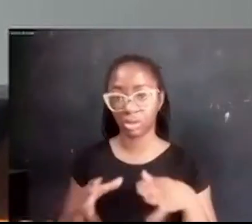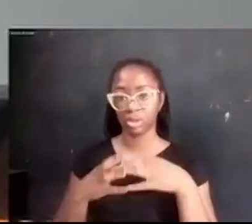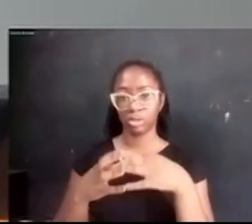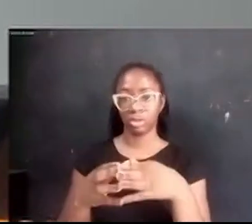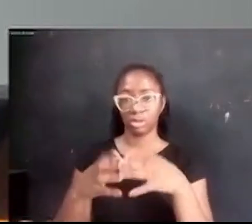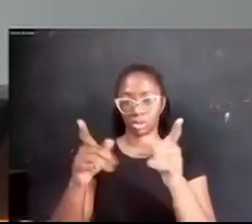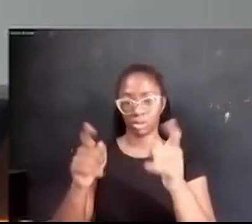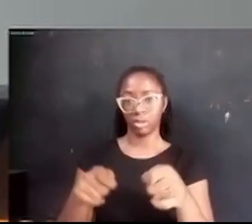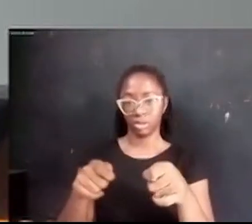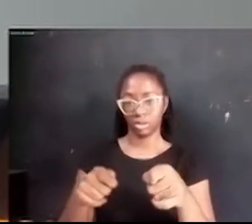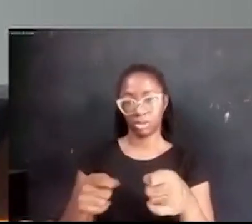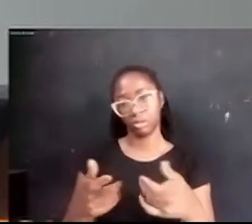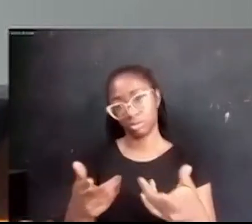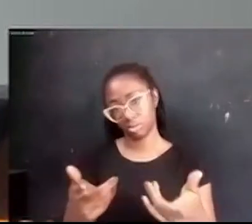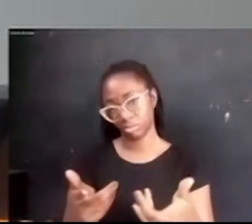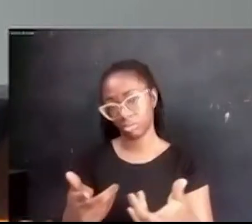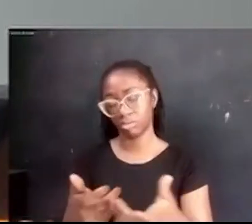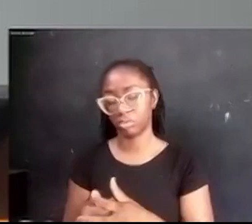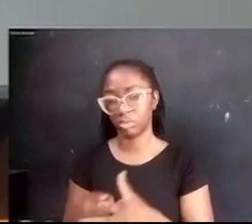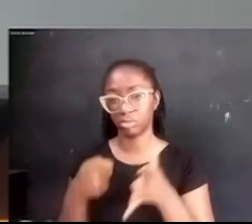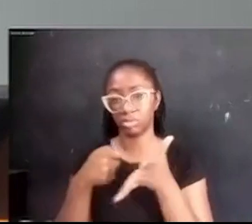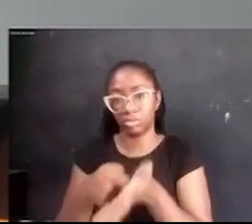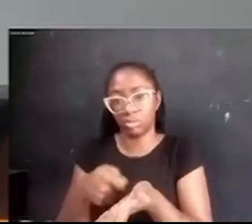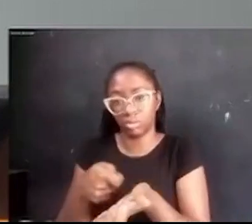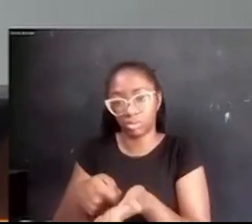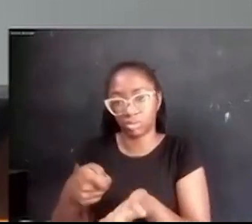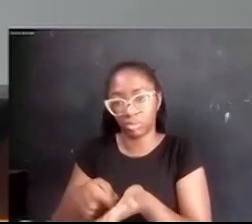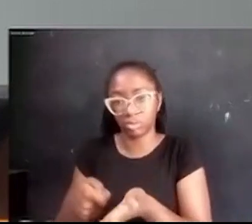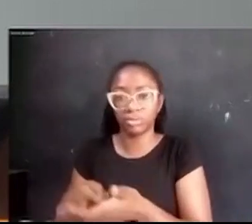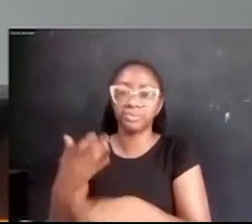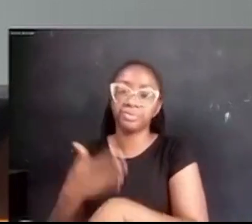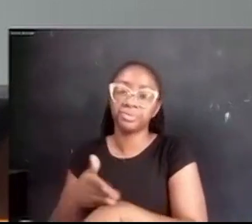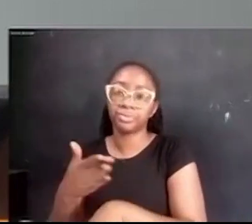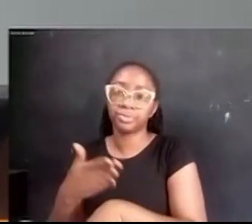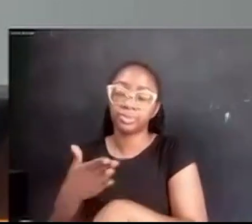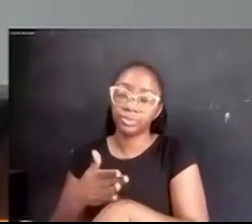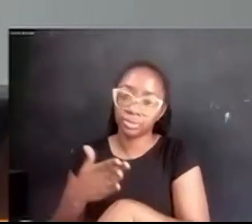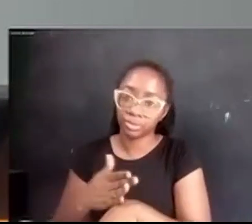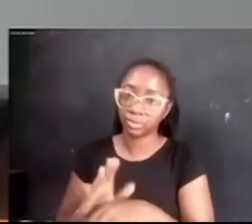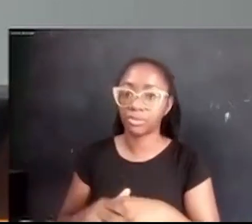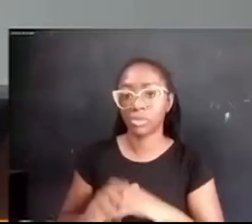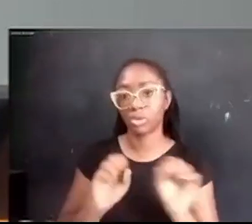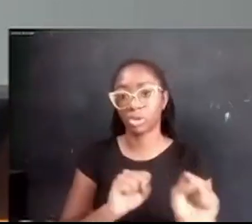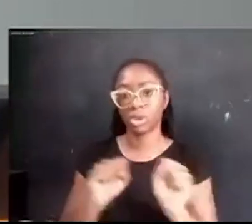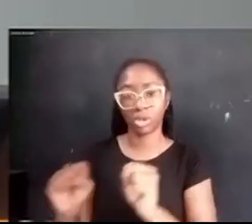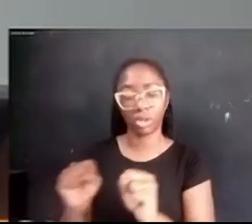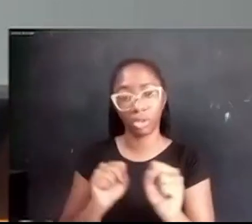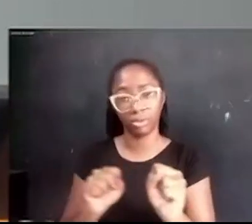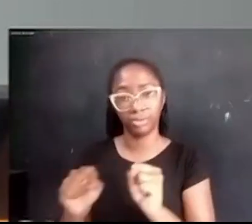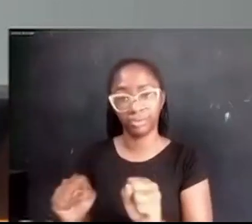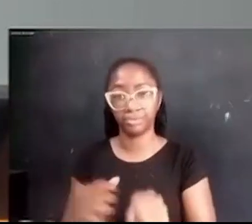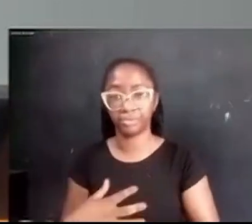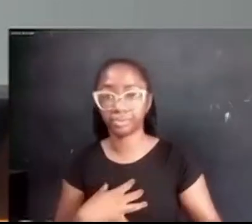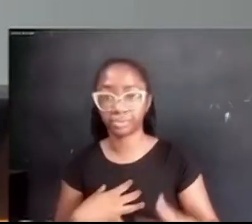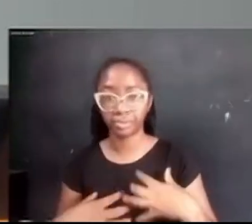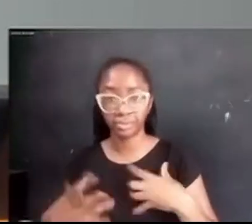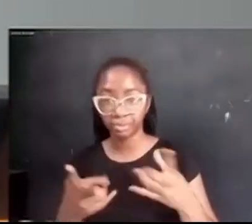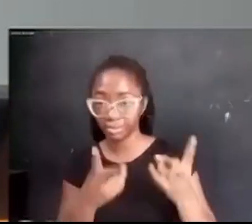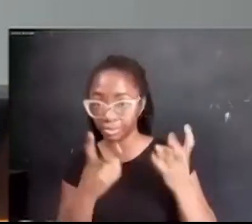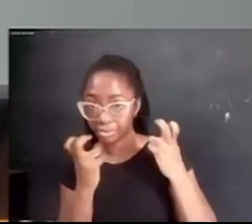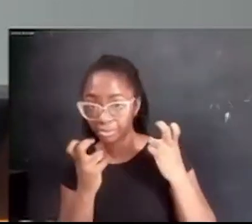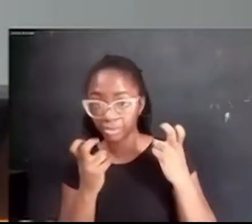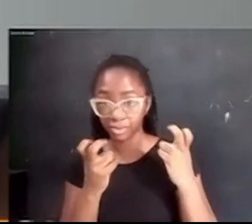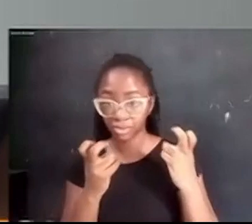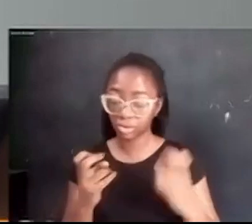ideas, creencias, prácticas, acciones, actitudes, entendimientos, expectativas, leyendas